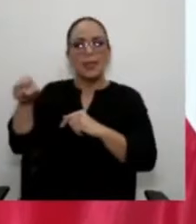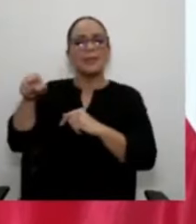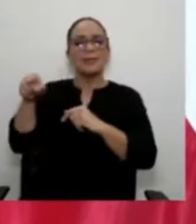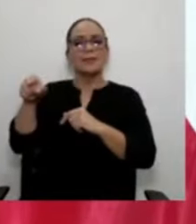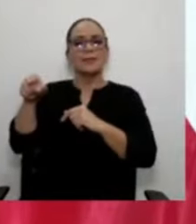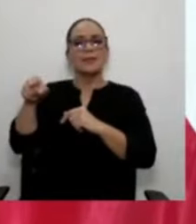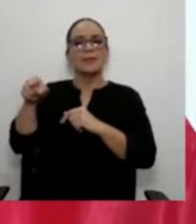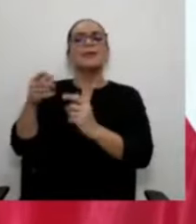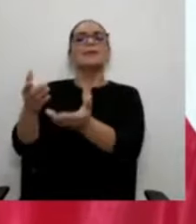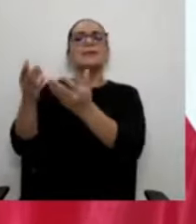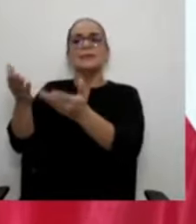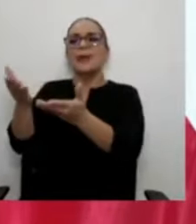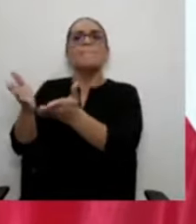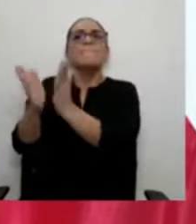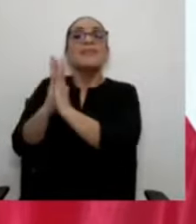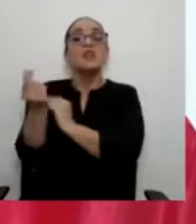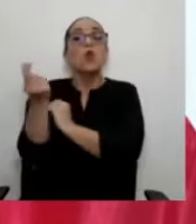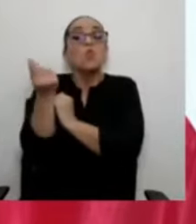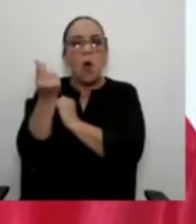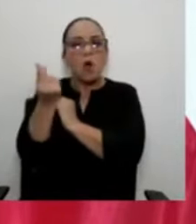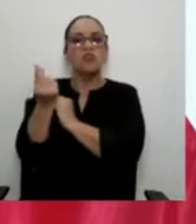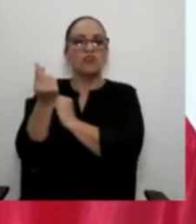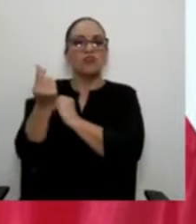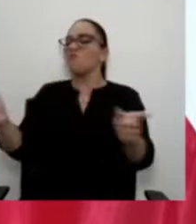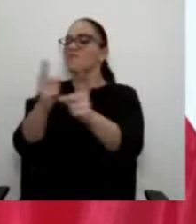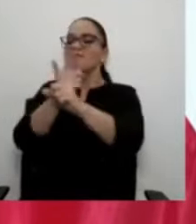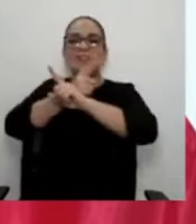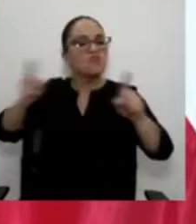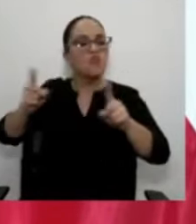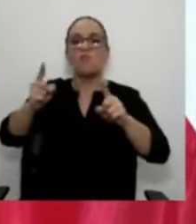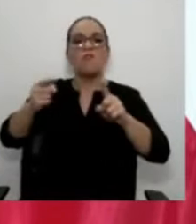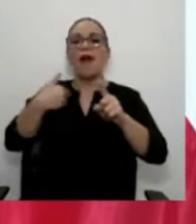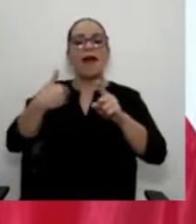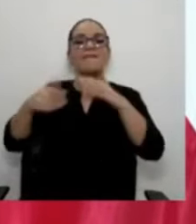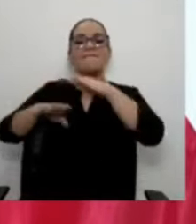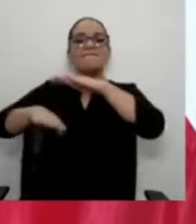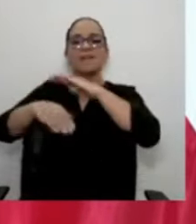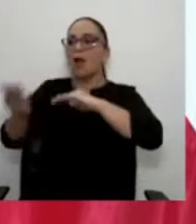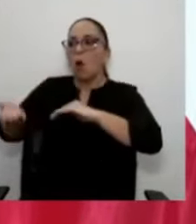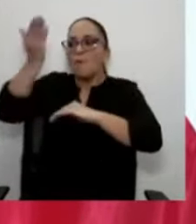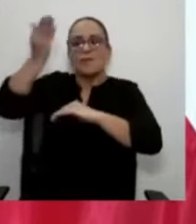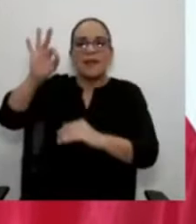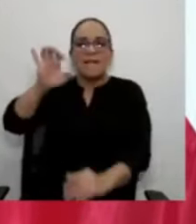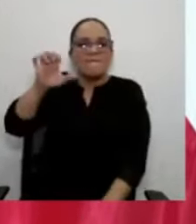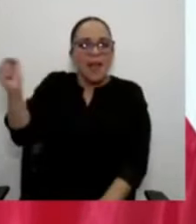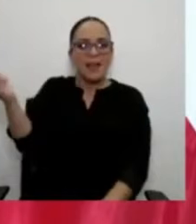un monto que no tiene fundamento de aumento al FES,